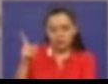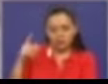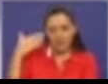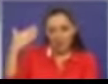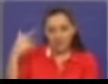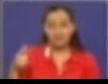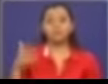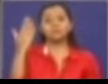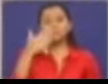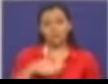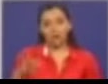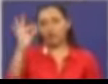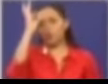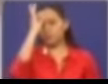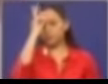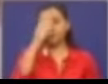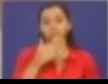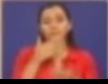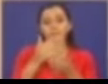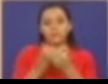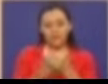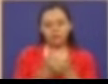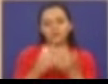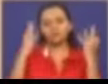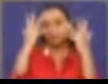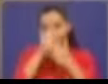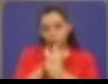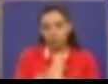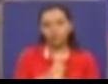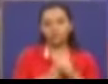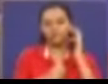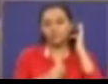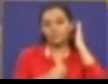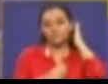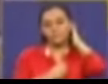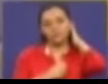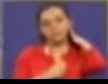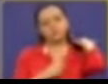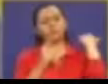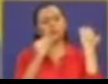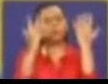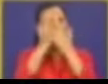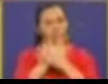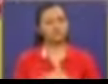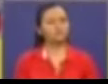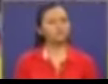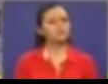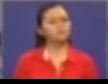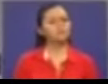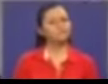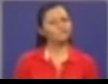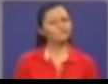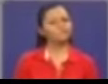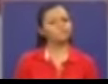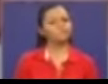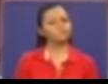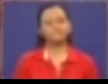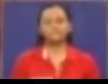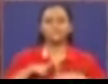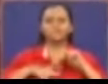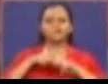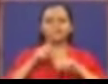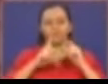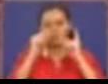hospital quedó muy bien, es un hospital precioso. Ahí están, ya me están confundiendo, pues están sacando tomas de la época de la